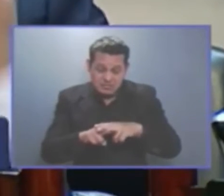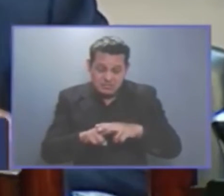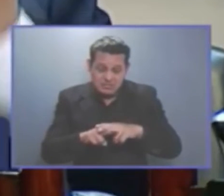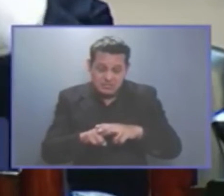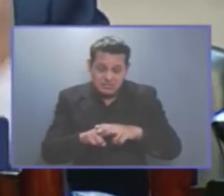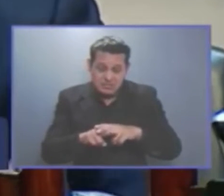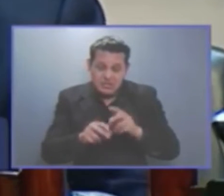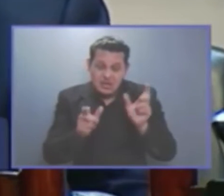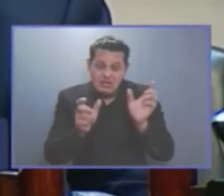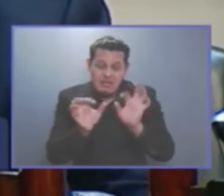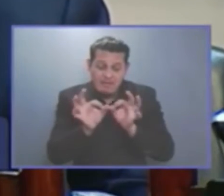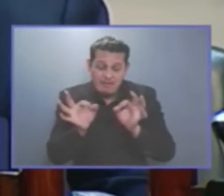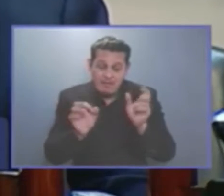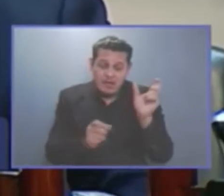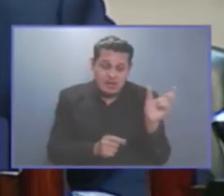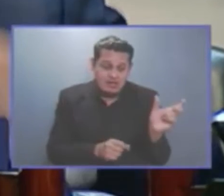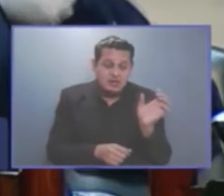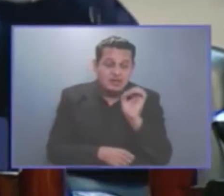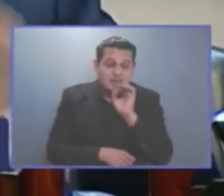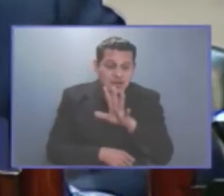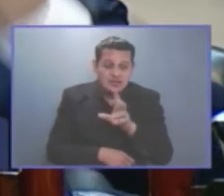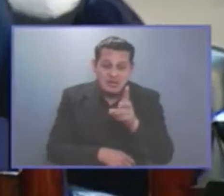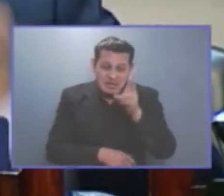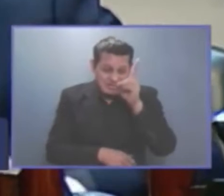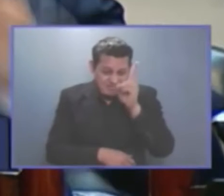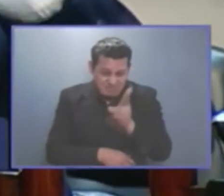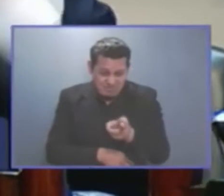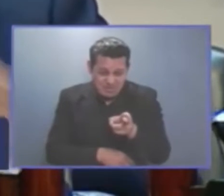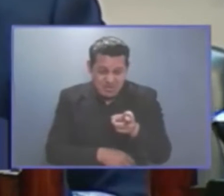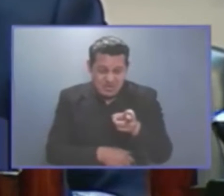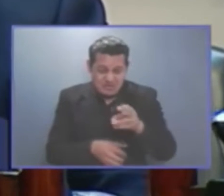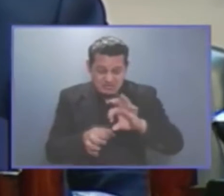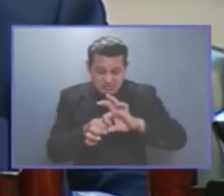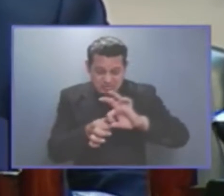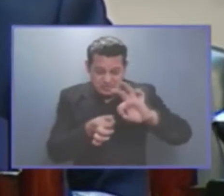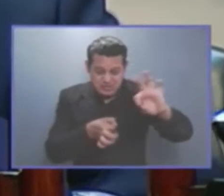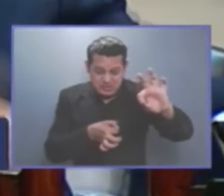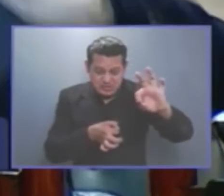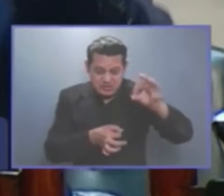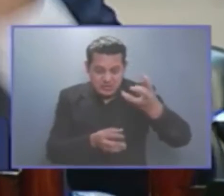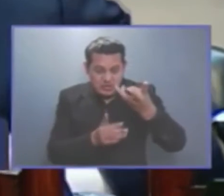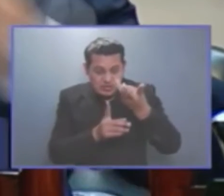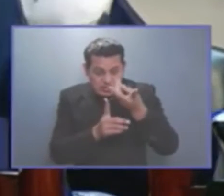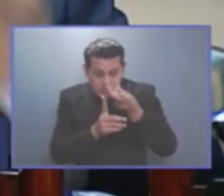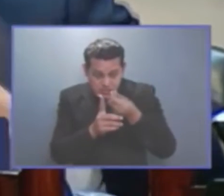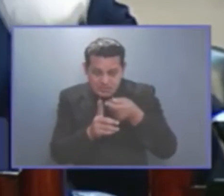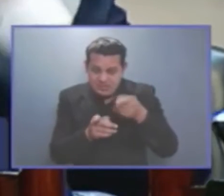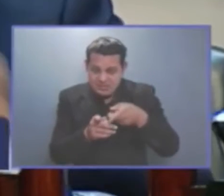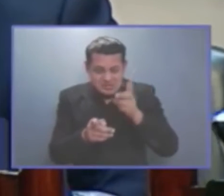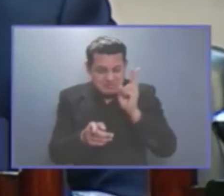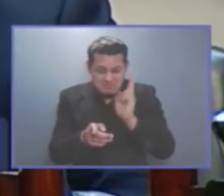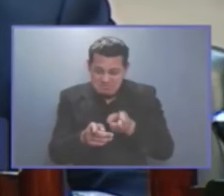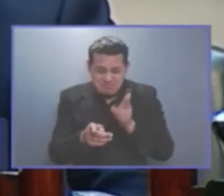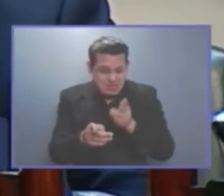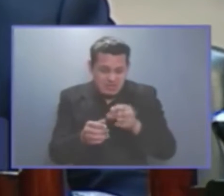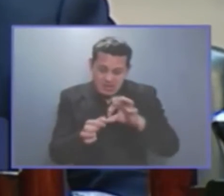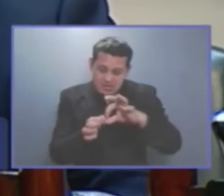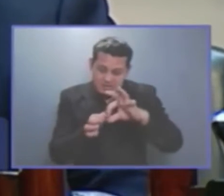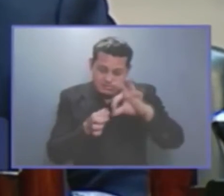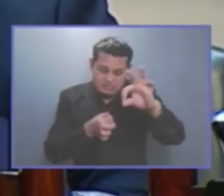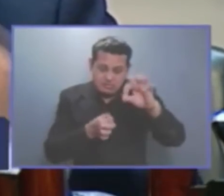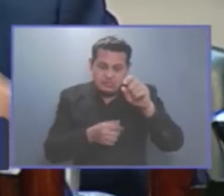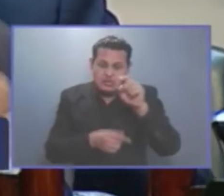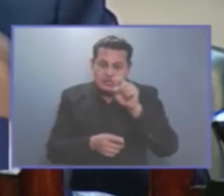es una frase que dice con la misma vara que midas con esa será medido